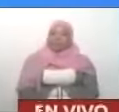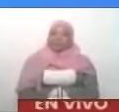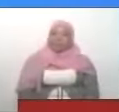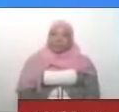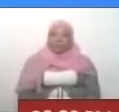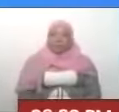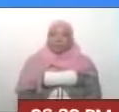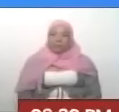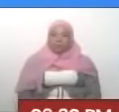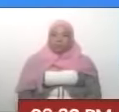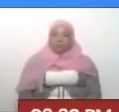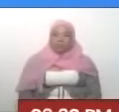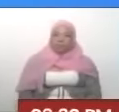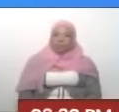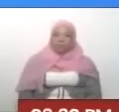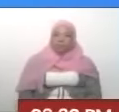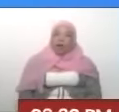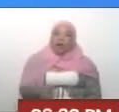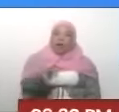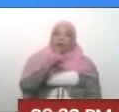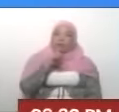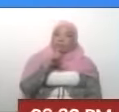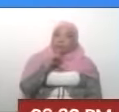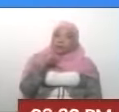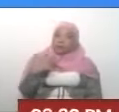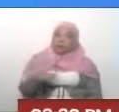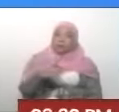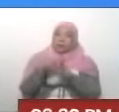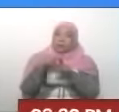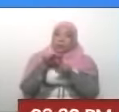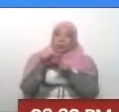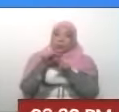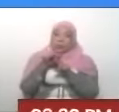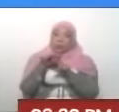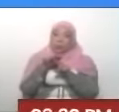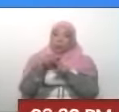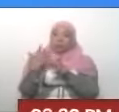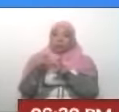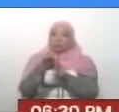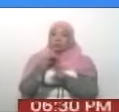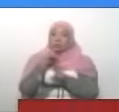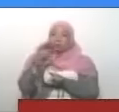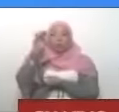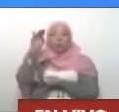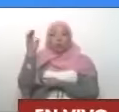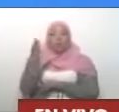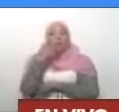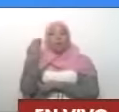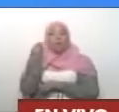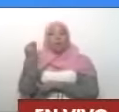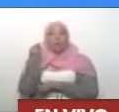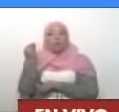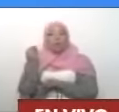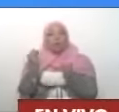de guerra, de dificultades y llevar adelante, pues, la bandera de la juventud, joven merideño. ¿Tú naciste en